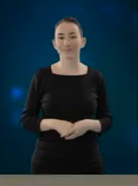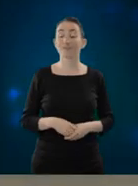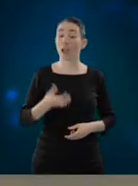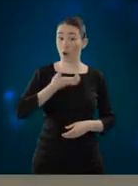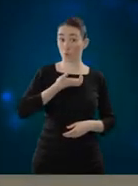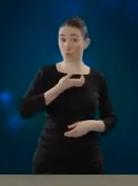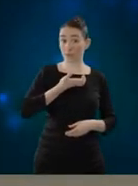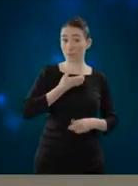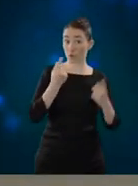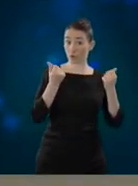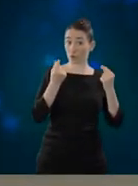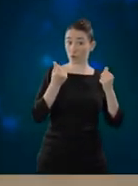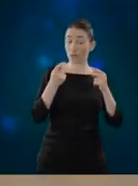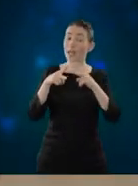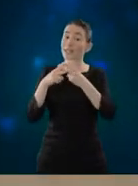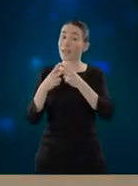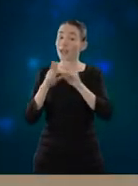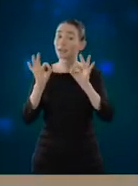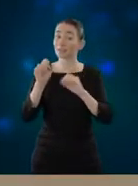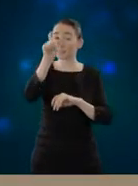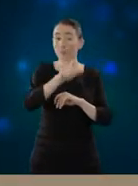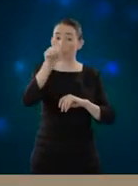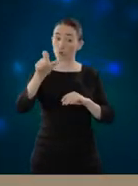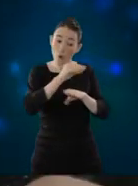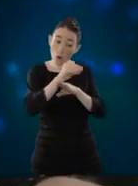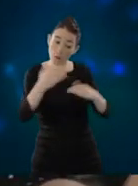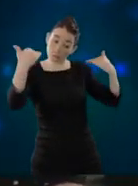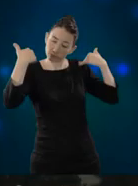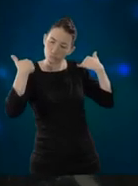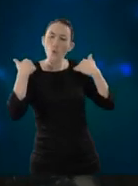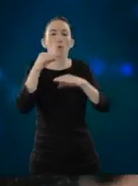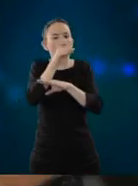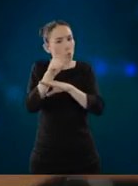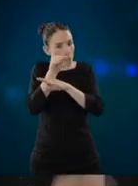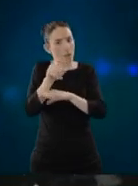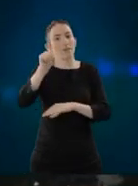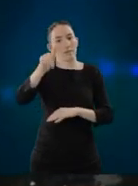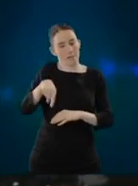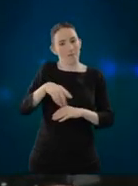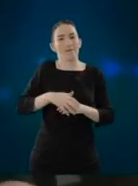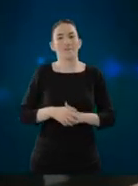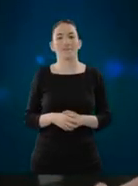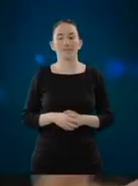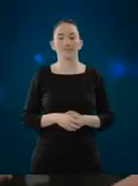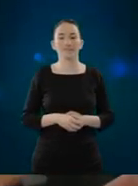El Ayuntamiento de Logroño también tiene talleres para las personas que cuidan de personas mayores